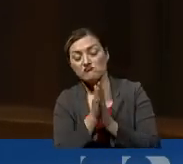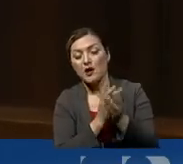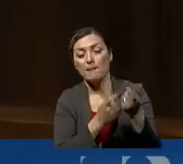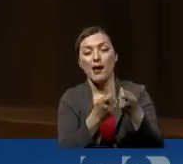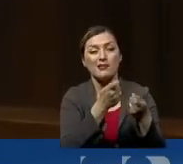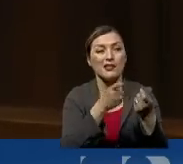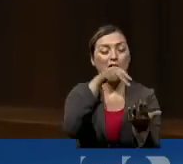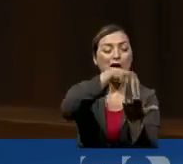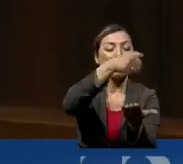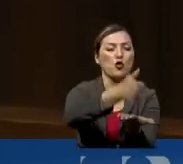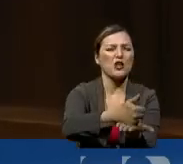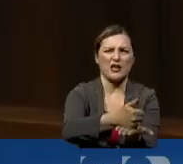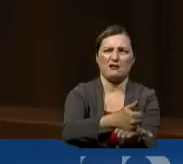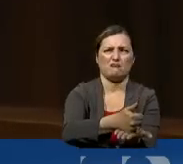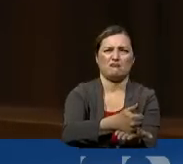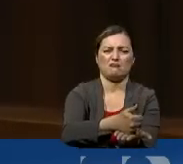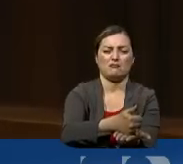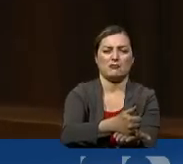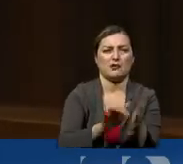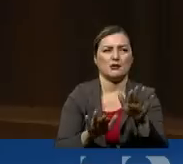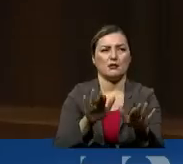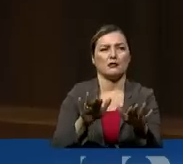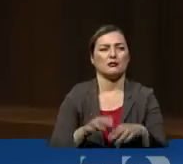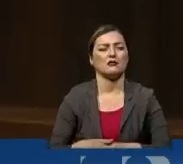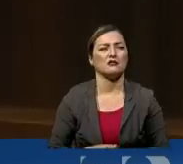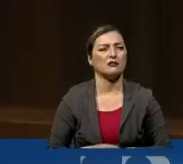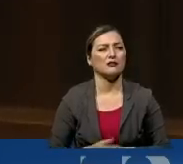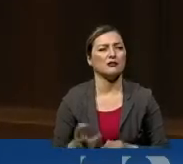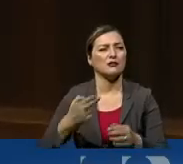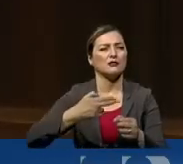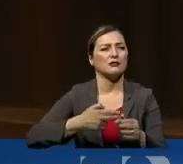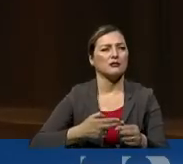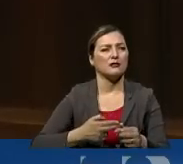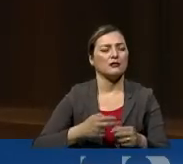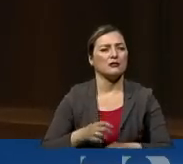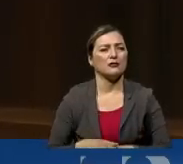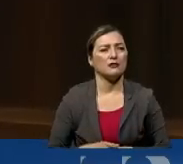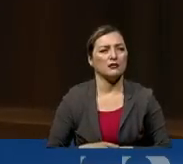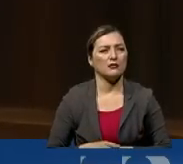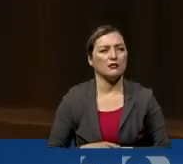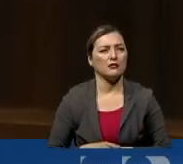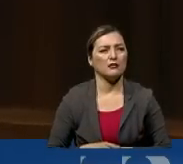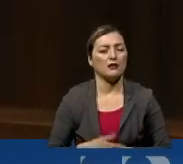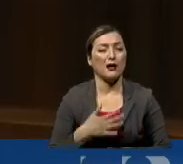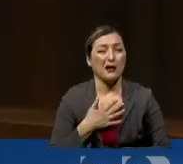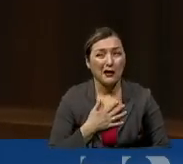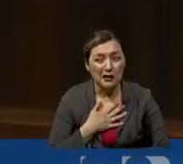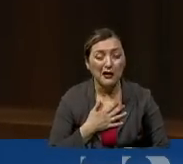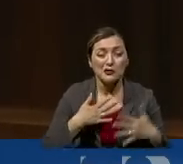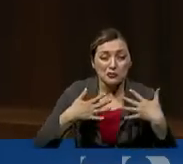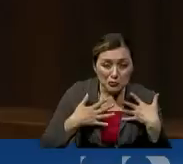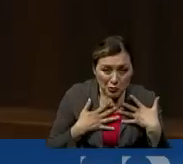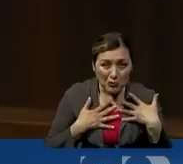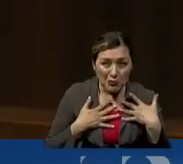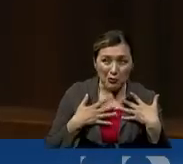de notarías, en las que estaría supuestamente involucrada. Esto a pesar de que fui yo la